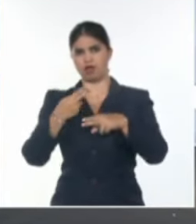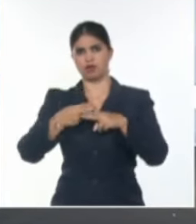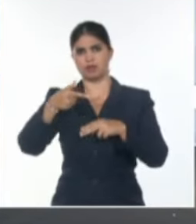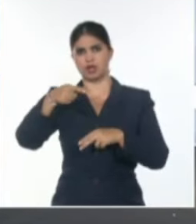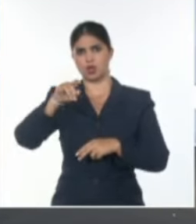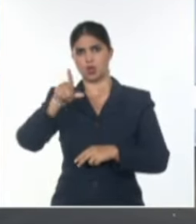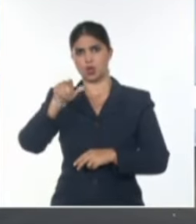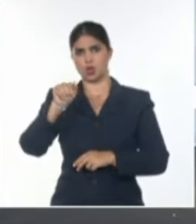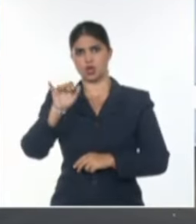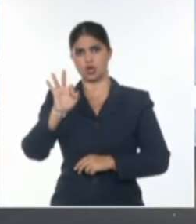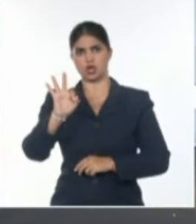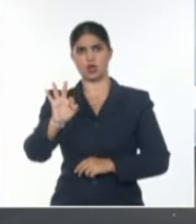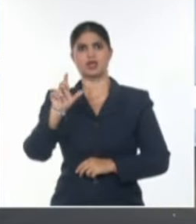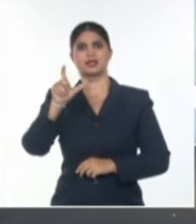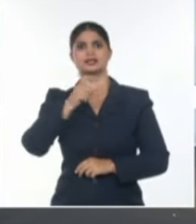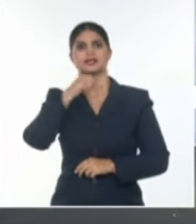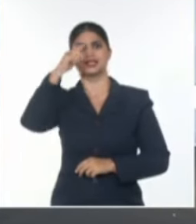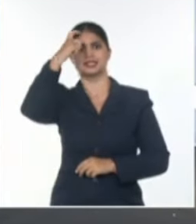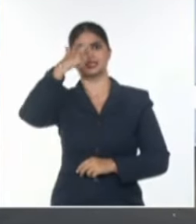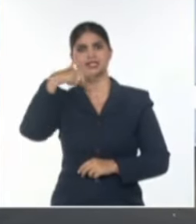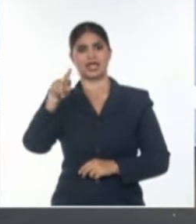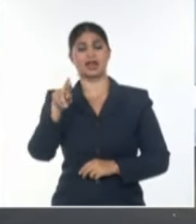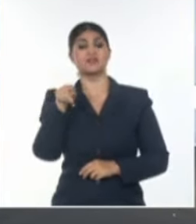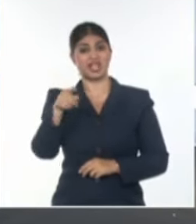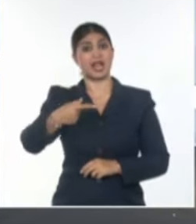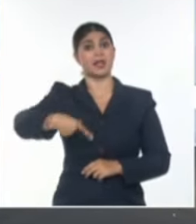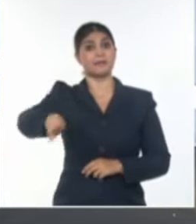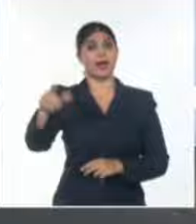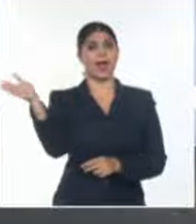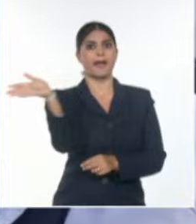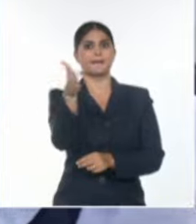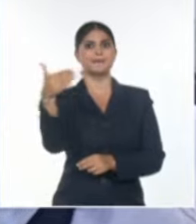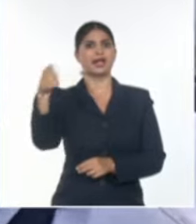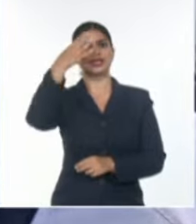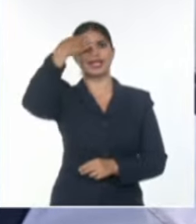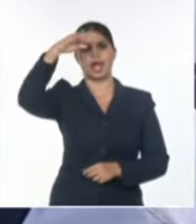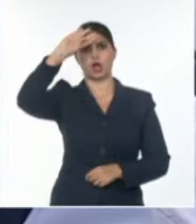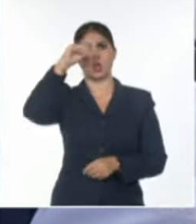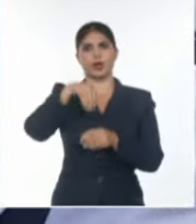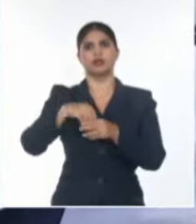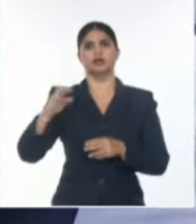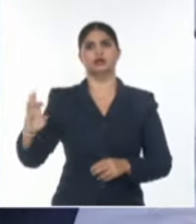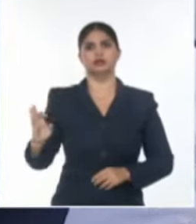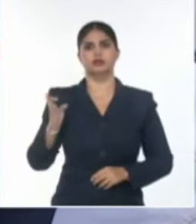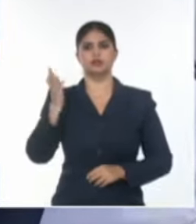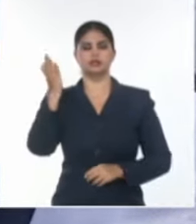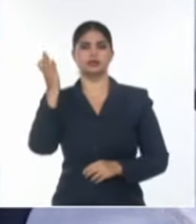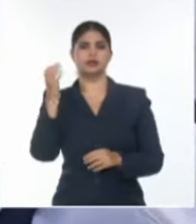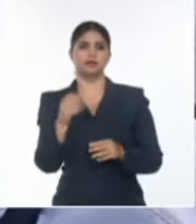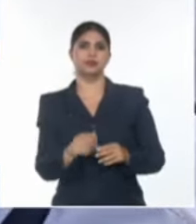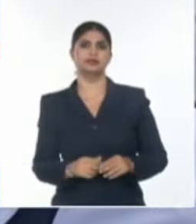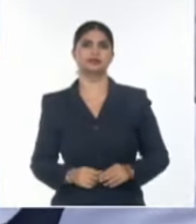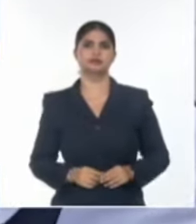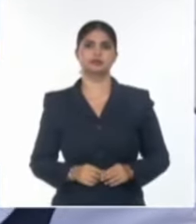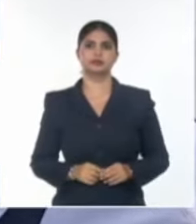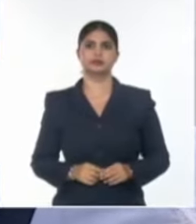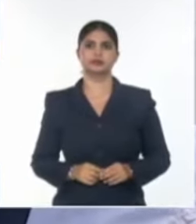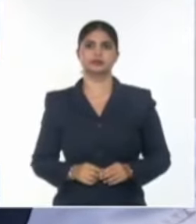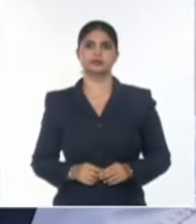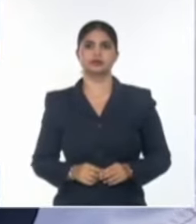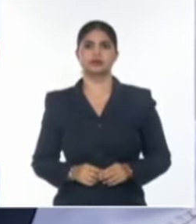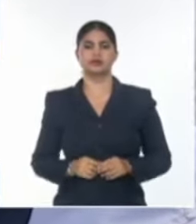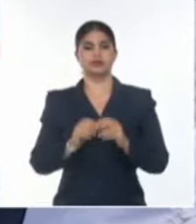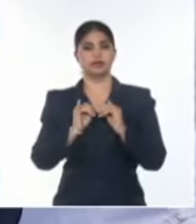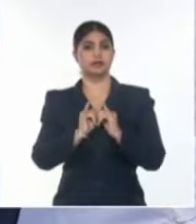sido seleccionado como abanderado de la delegación cubana. Veamos. Creo que me contento